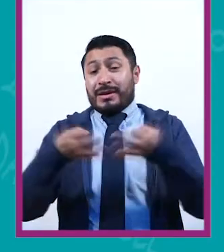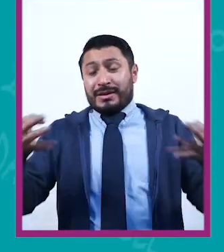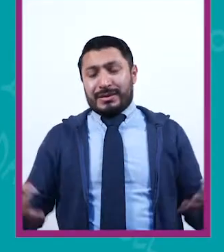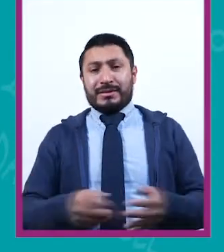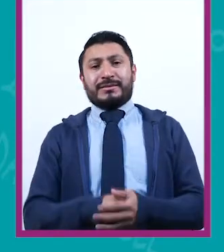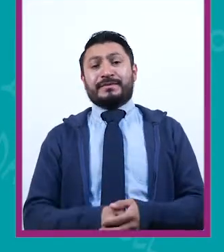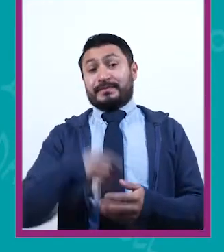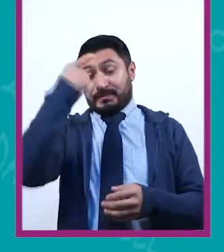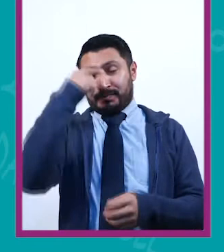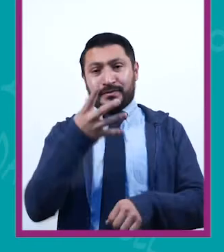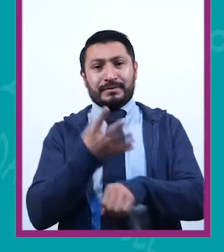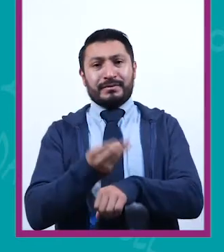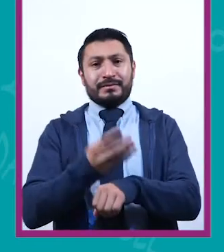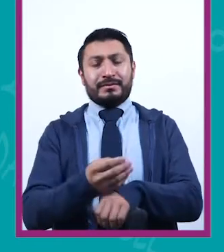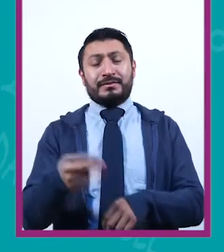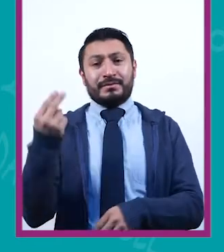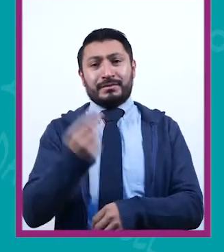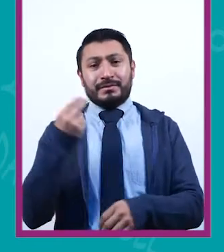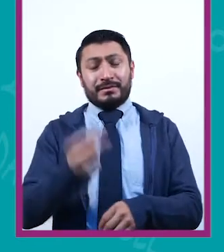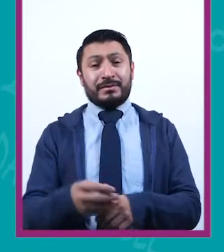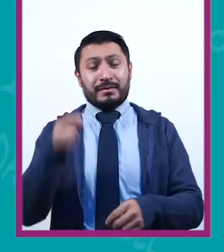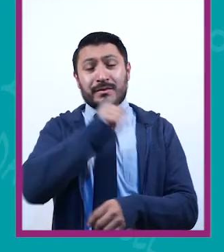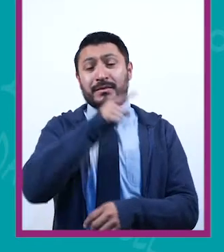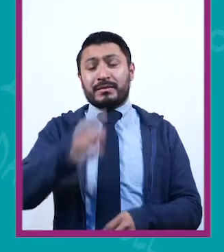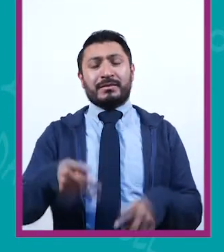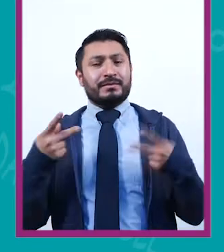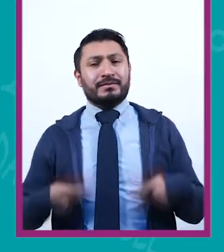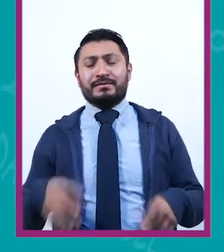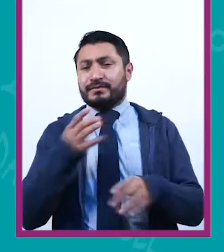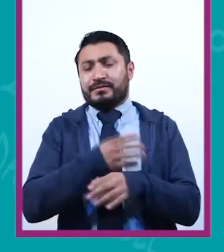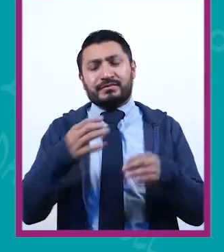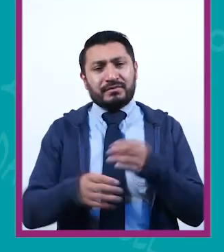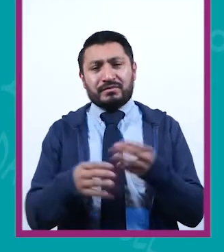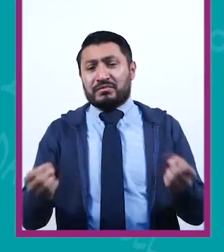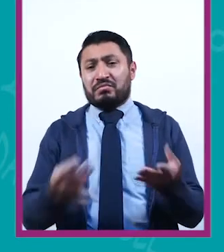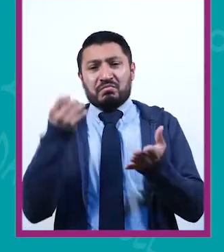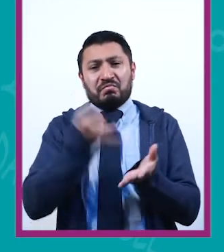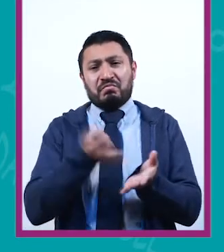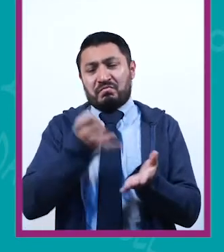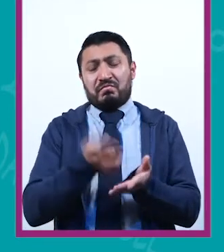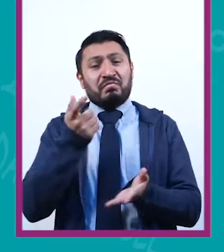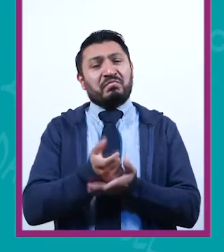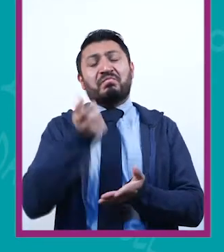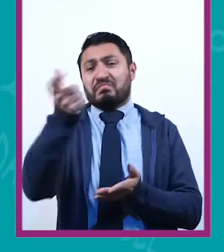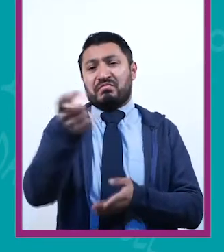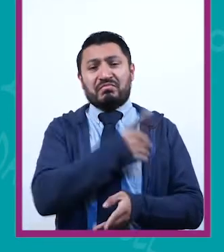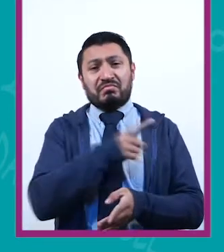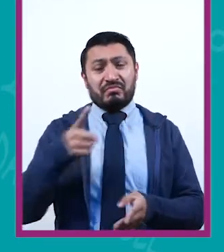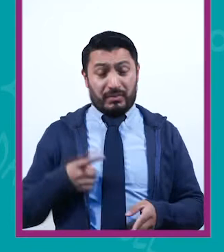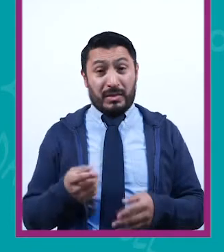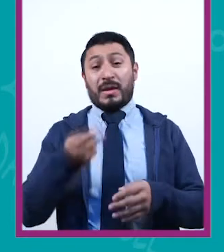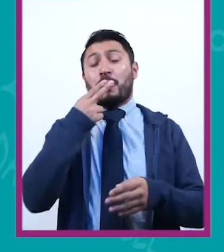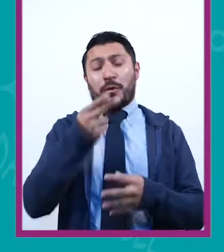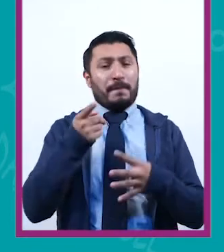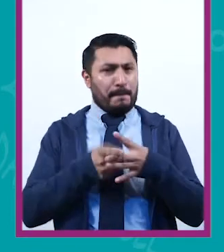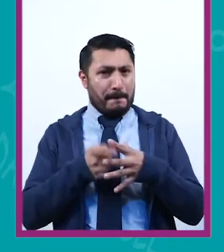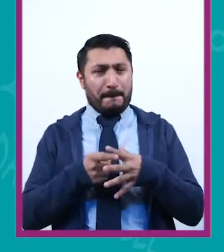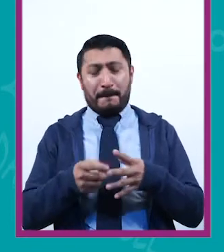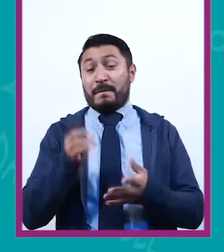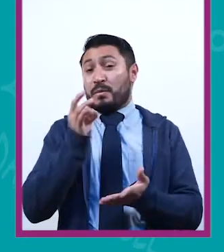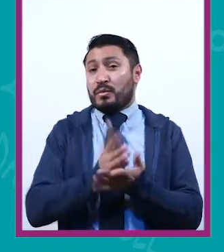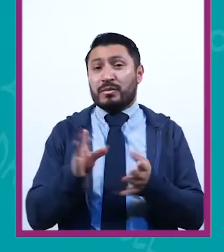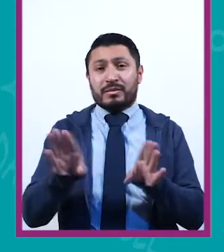bien, para resolver su necesidad de contar personas, objetos, la cantidad de impuestos que se debía pagar, emplearon